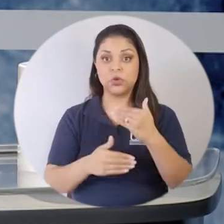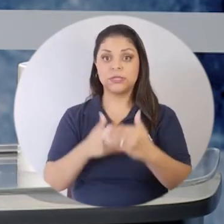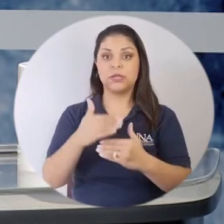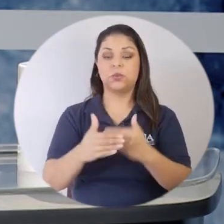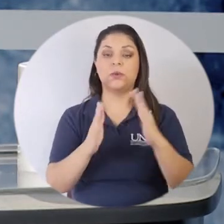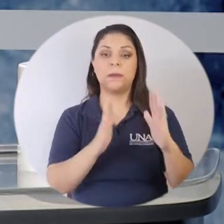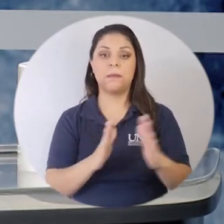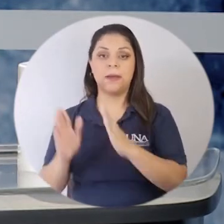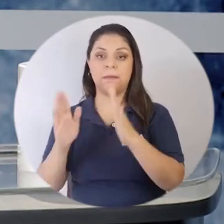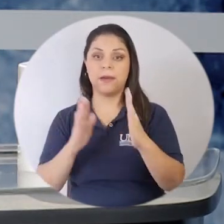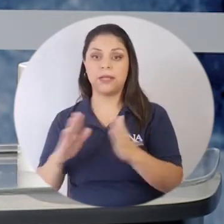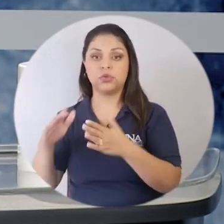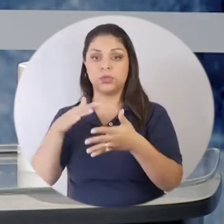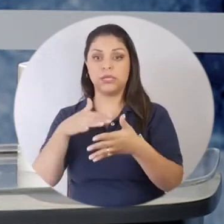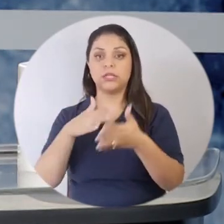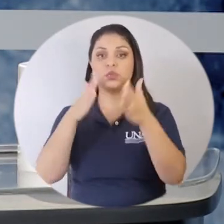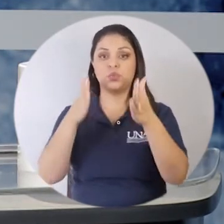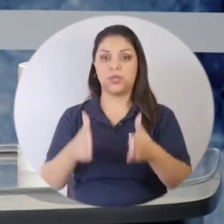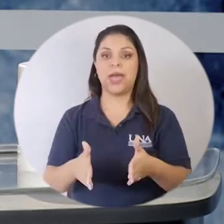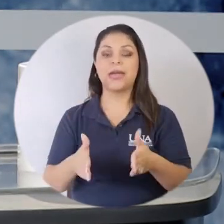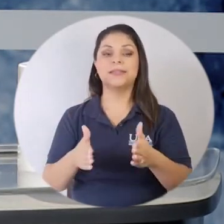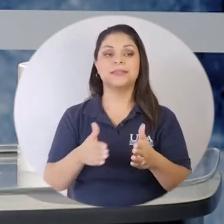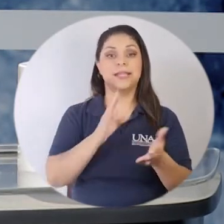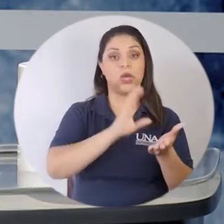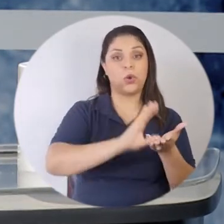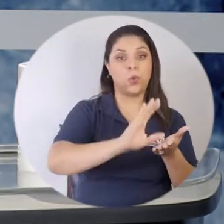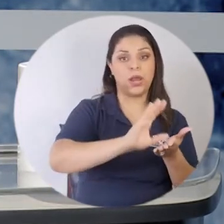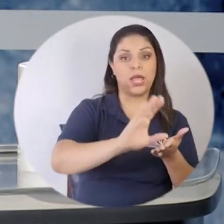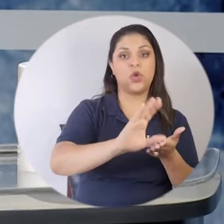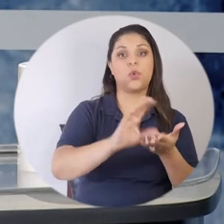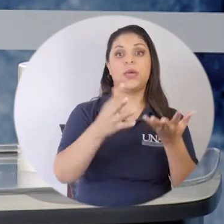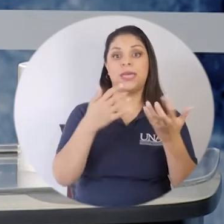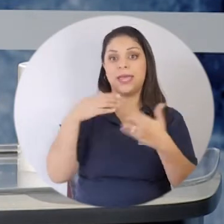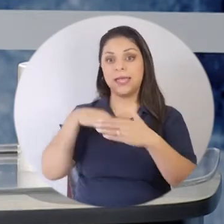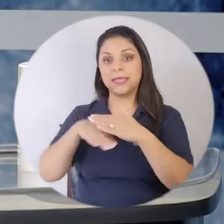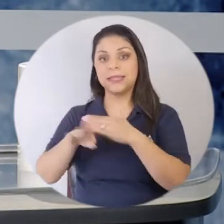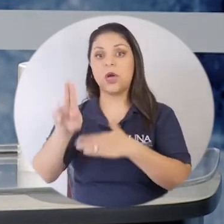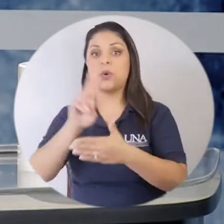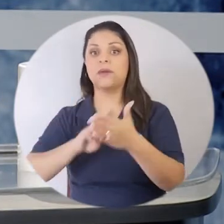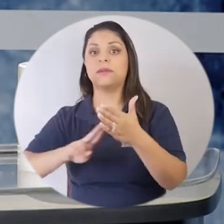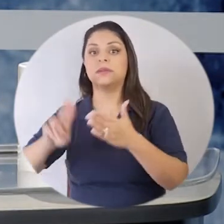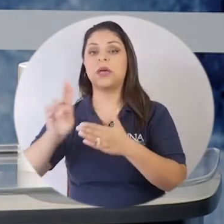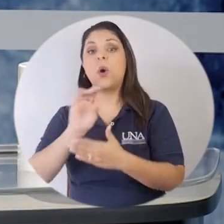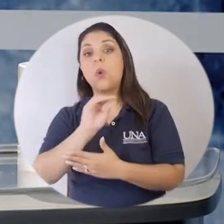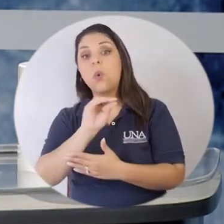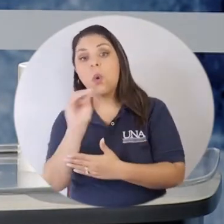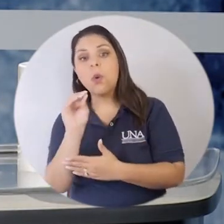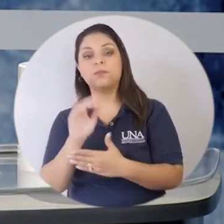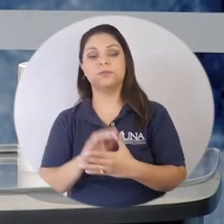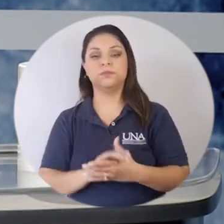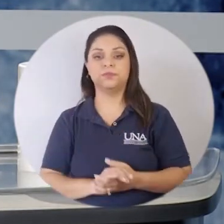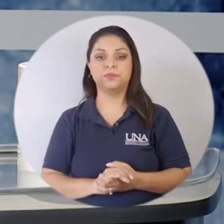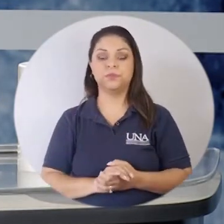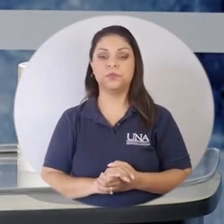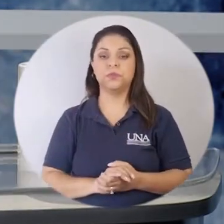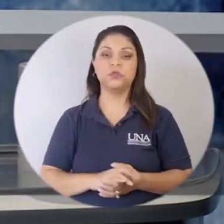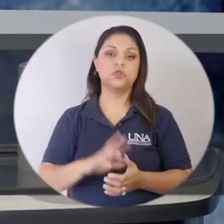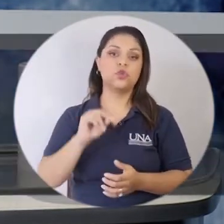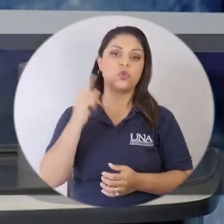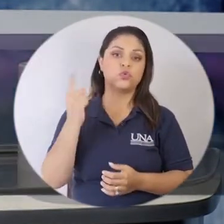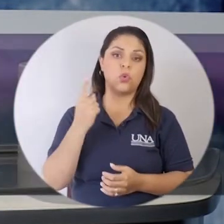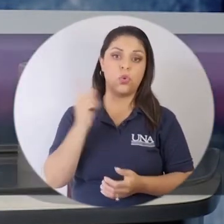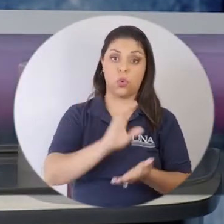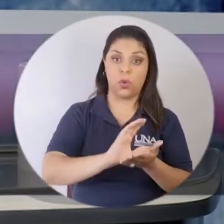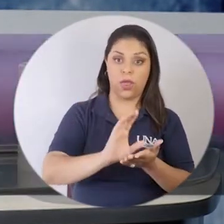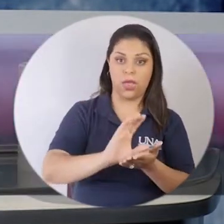procesos de preparación de los estudiantes que vienen del colegio y que quieren ingresar a la universidad, o incluso no solamente de estudiantes que